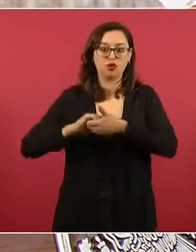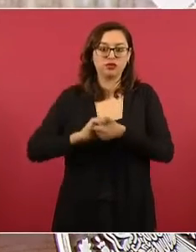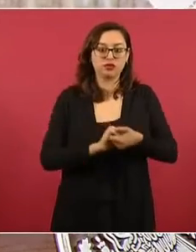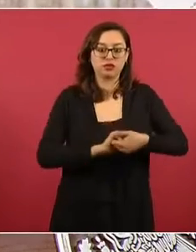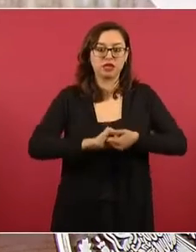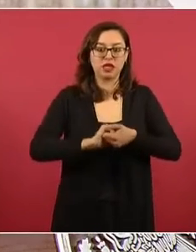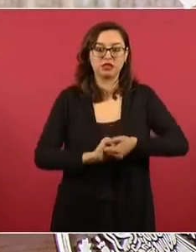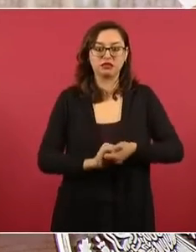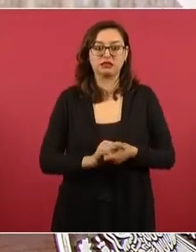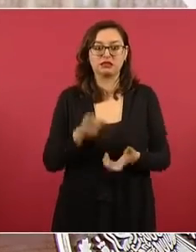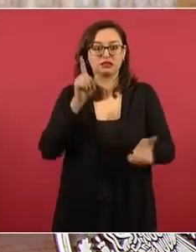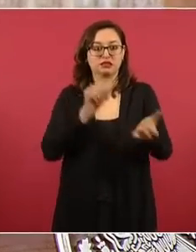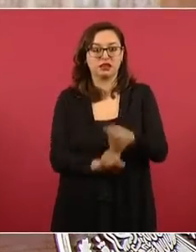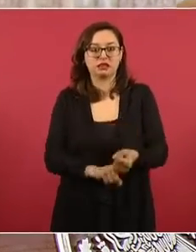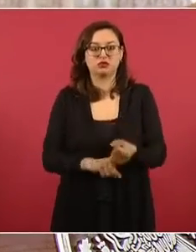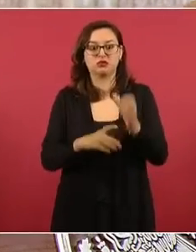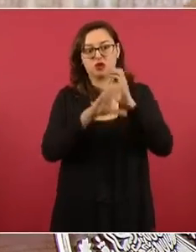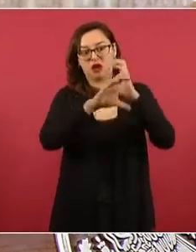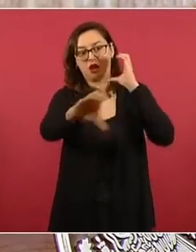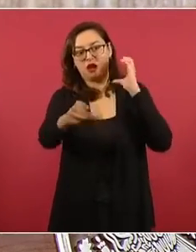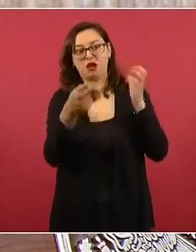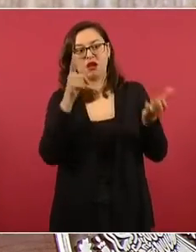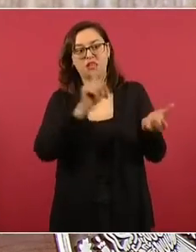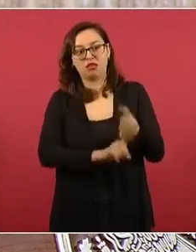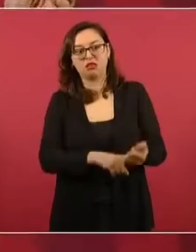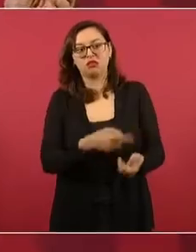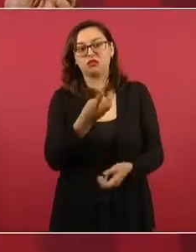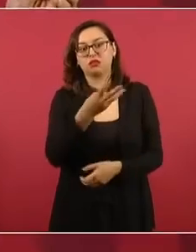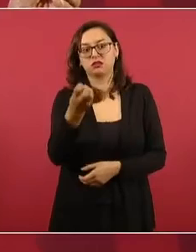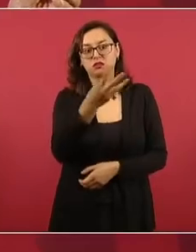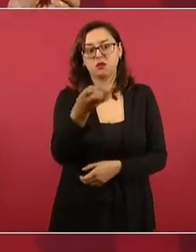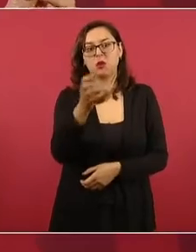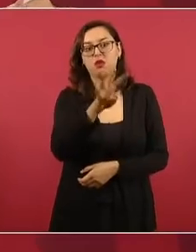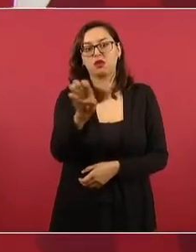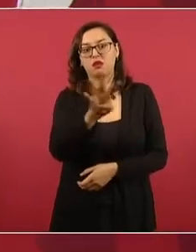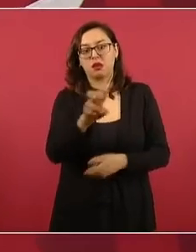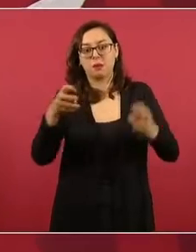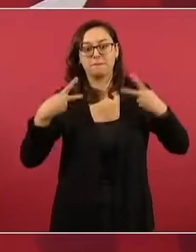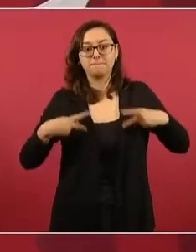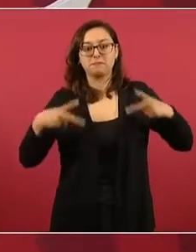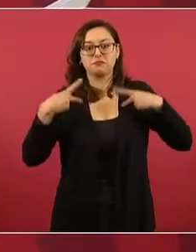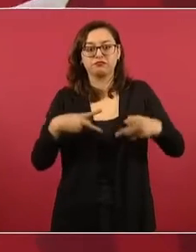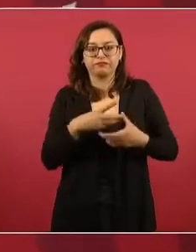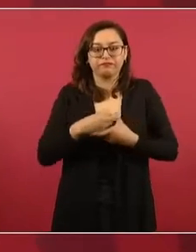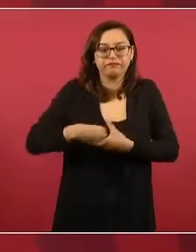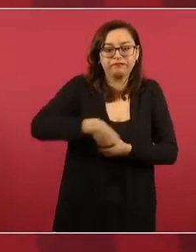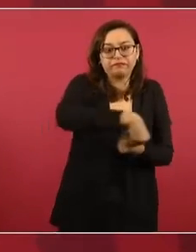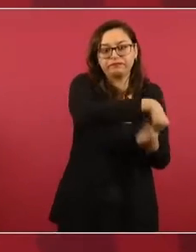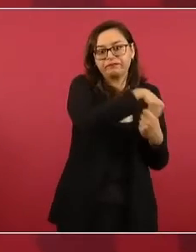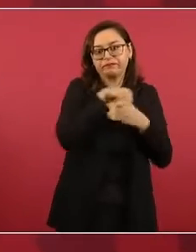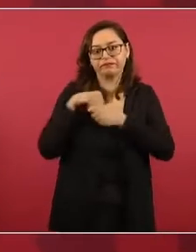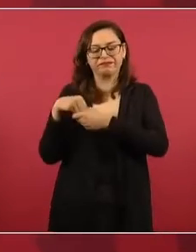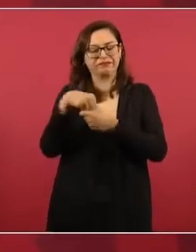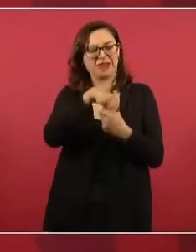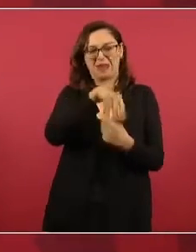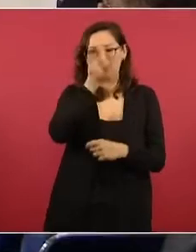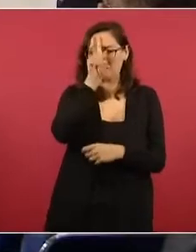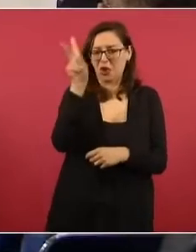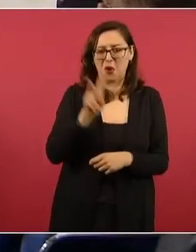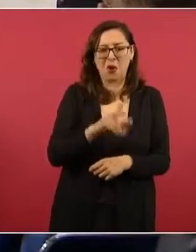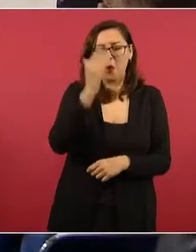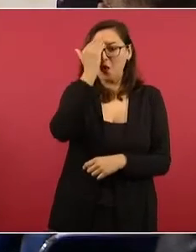300, 400 migrantes, ¿sí? en condiciones inhumanas,